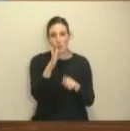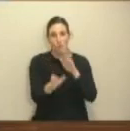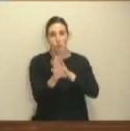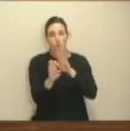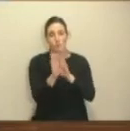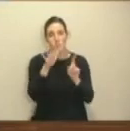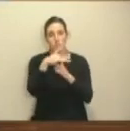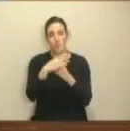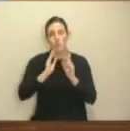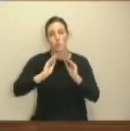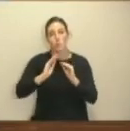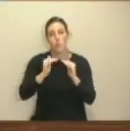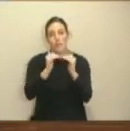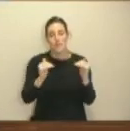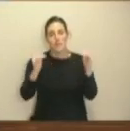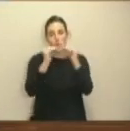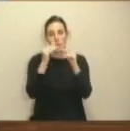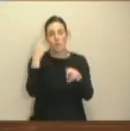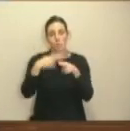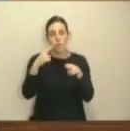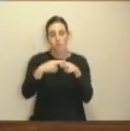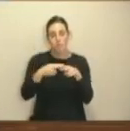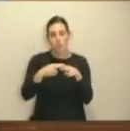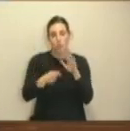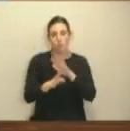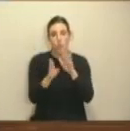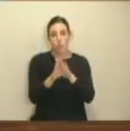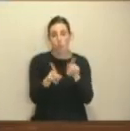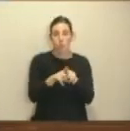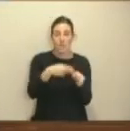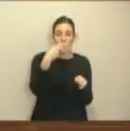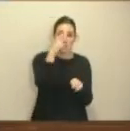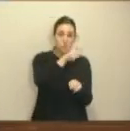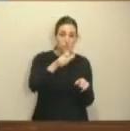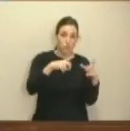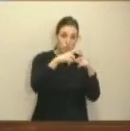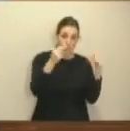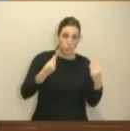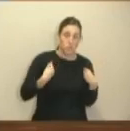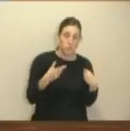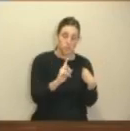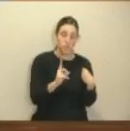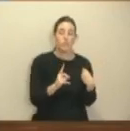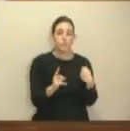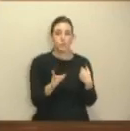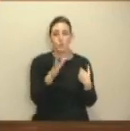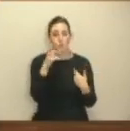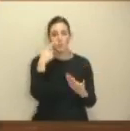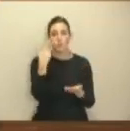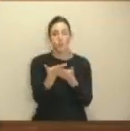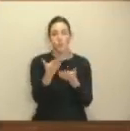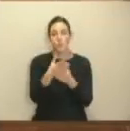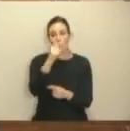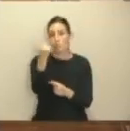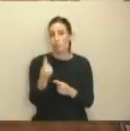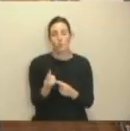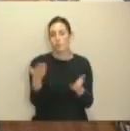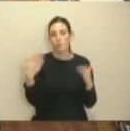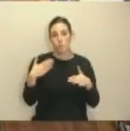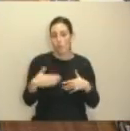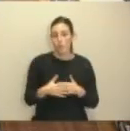estabilidad política. No es el interés de los asturianos y no es el interés de los asturianos el que se refleja en este presupuesto.